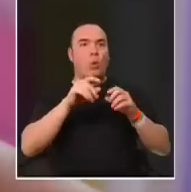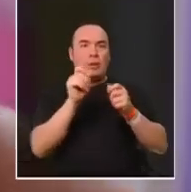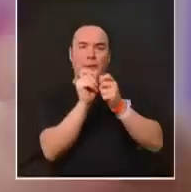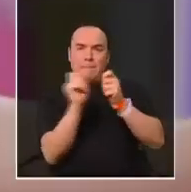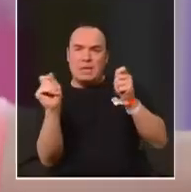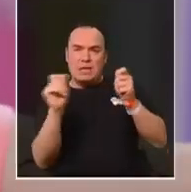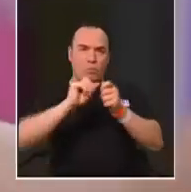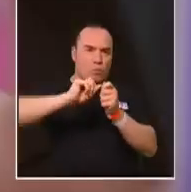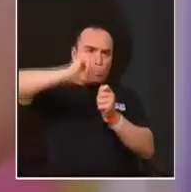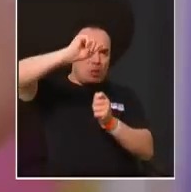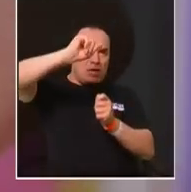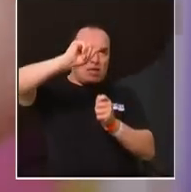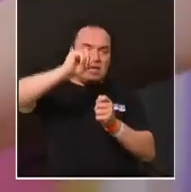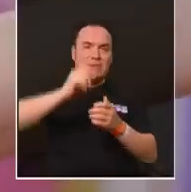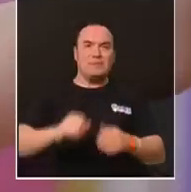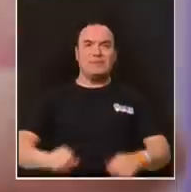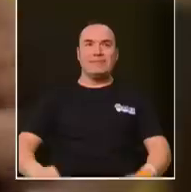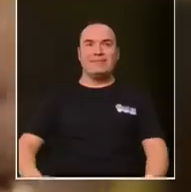así.